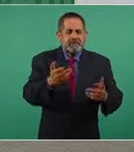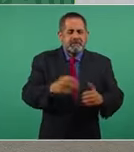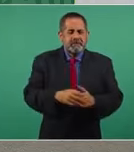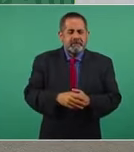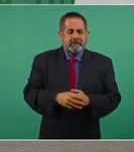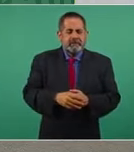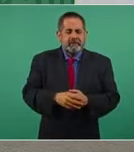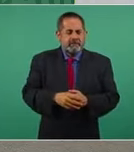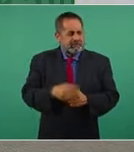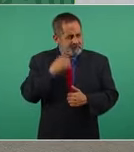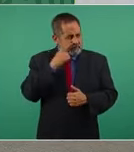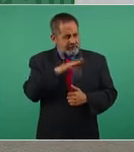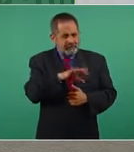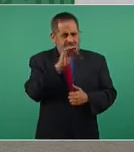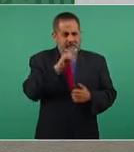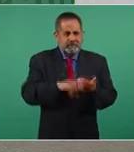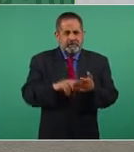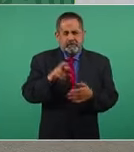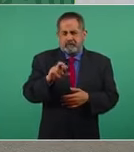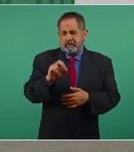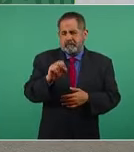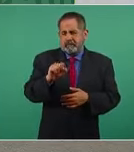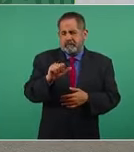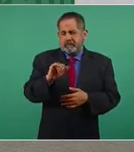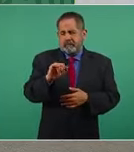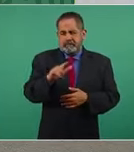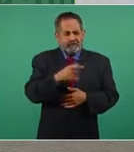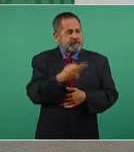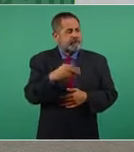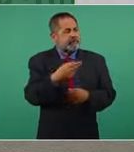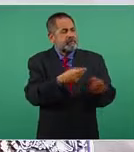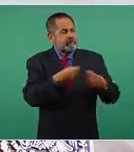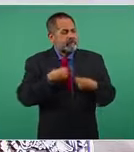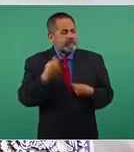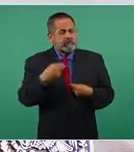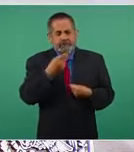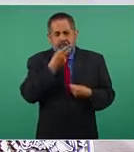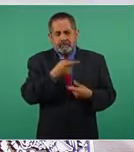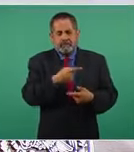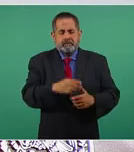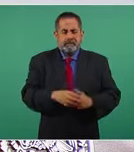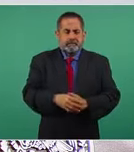a ver si no tiene Rosa Isela, que nos pase el nombre,